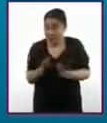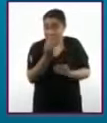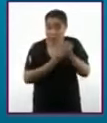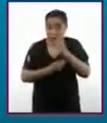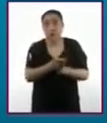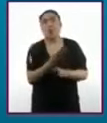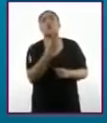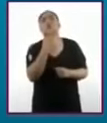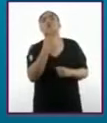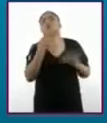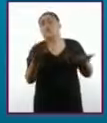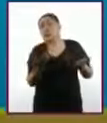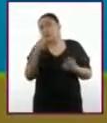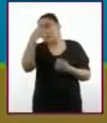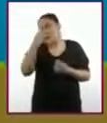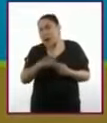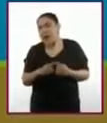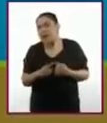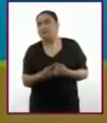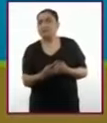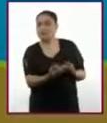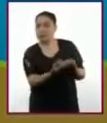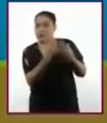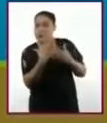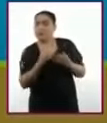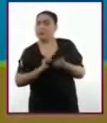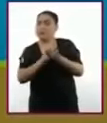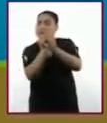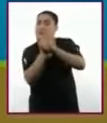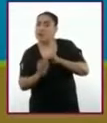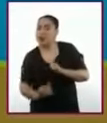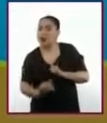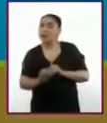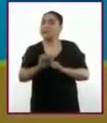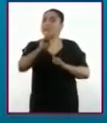para realizar procesos como crecer,